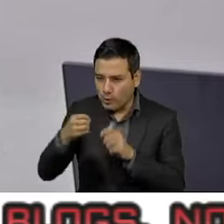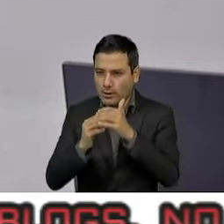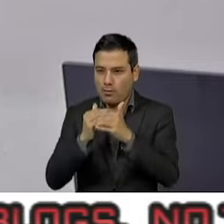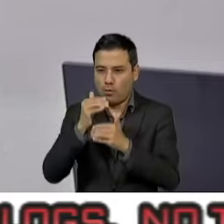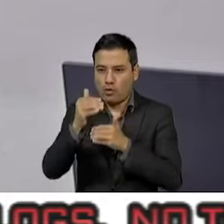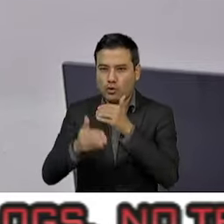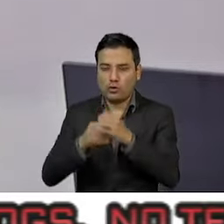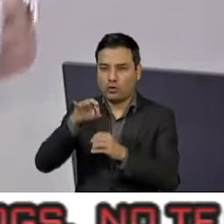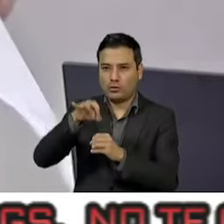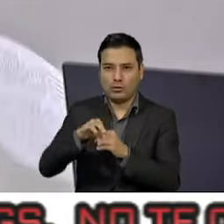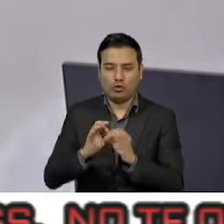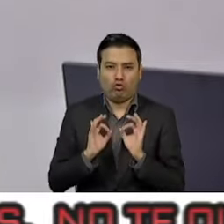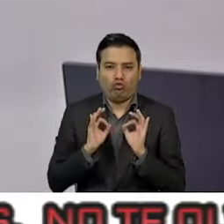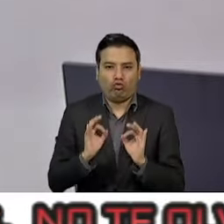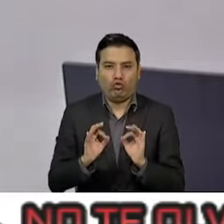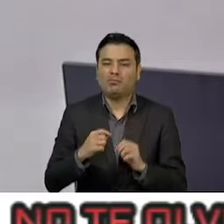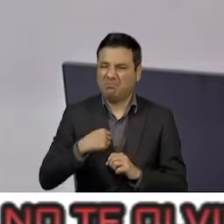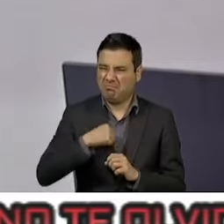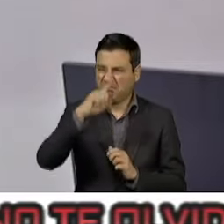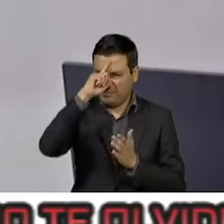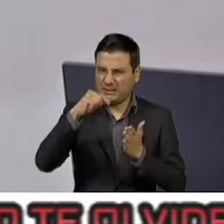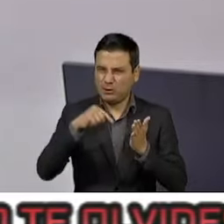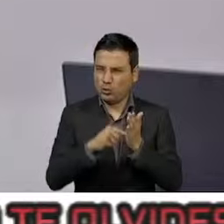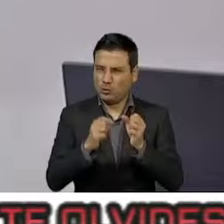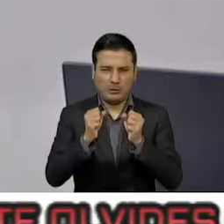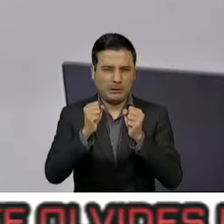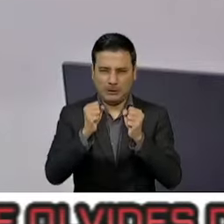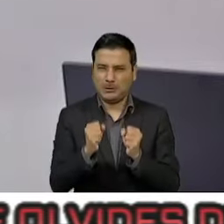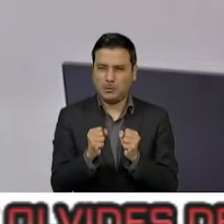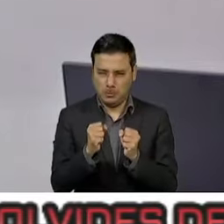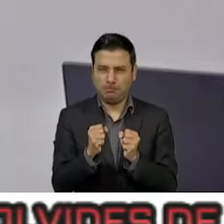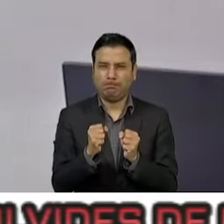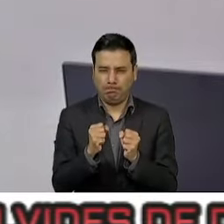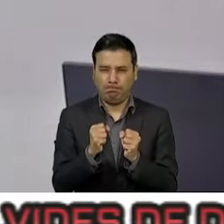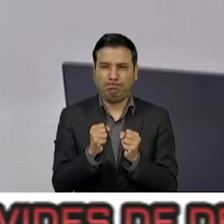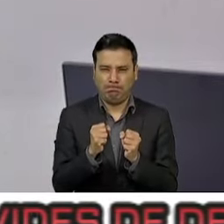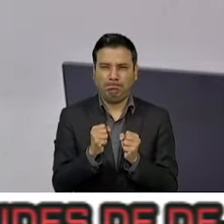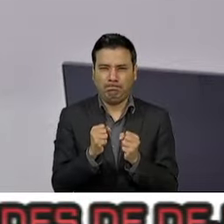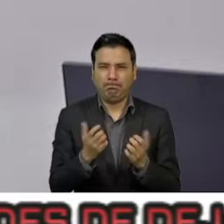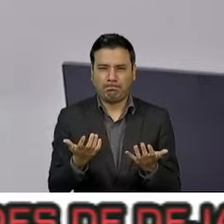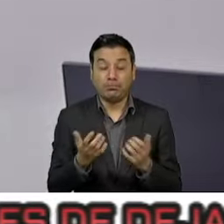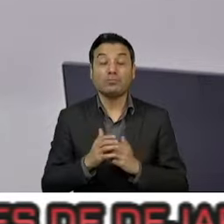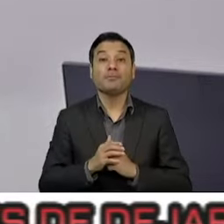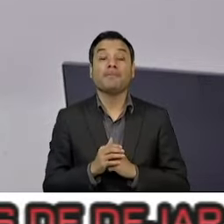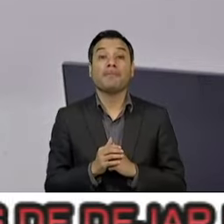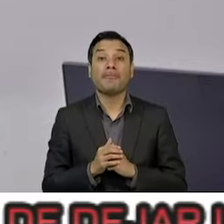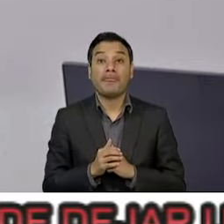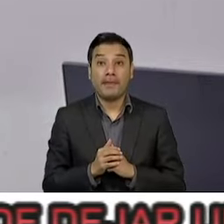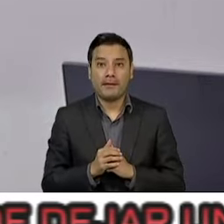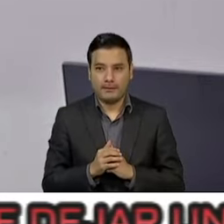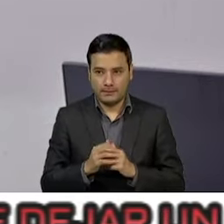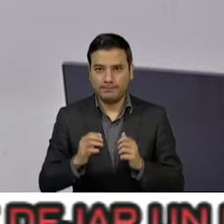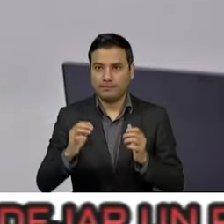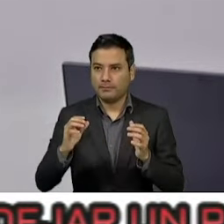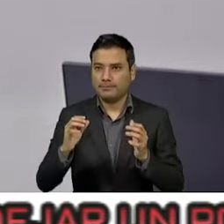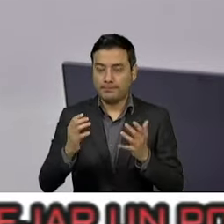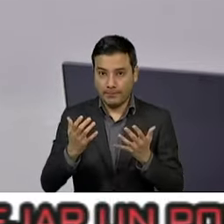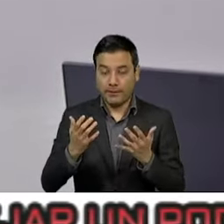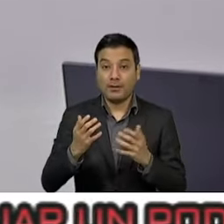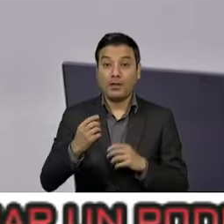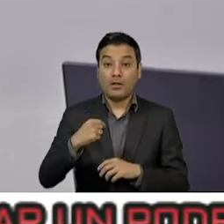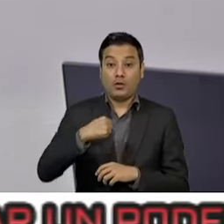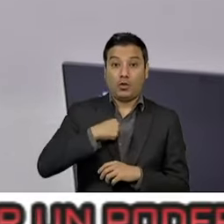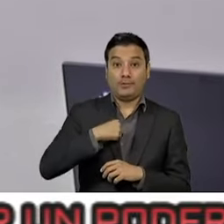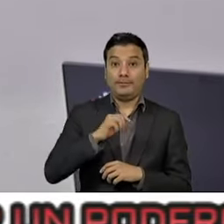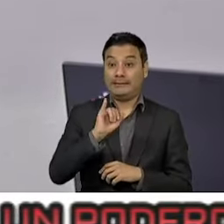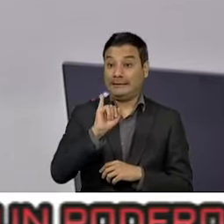electorales concurrentes. Estoy convencida de lo satisfactorio que es lograr un intercambio entre quienes representamos